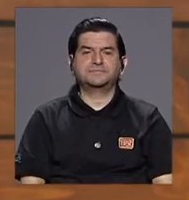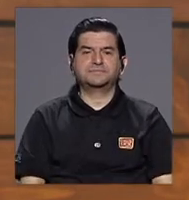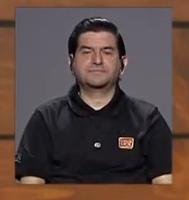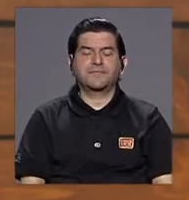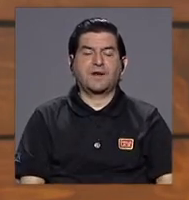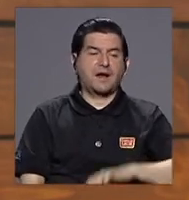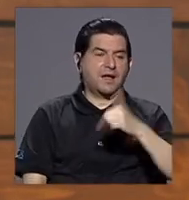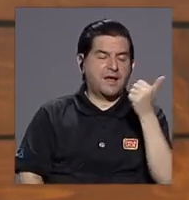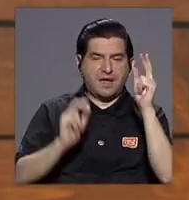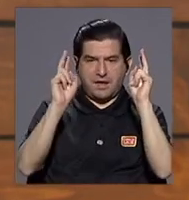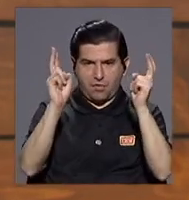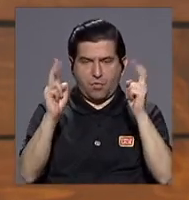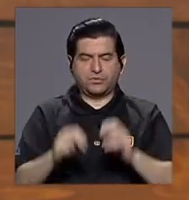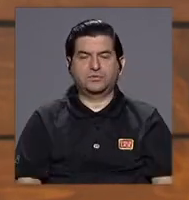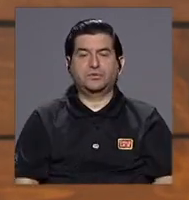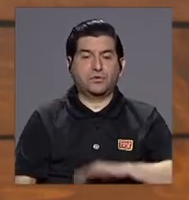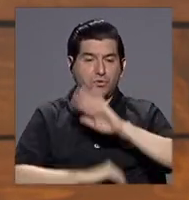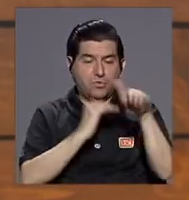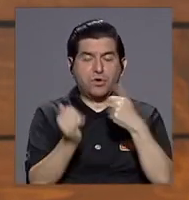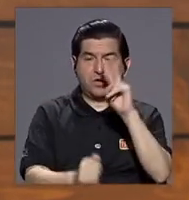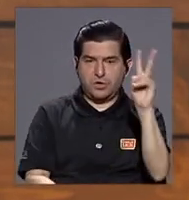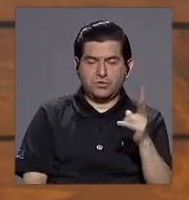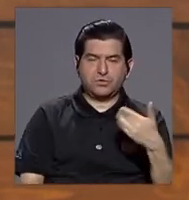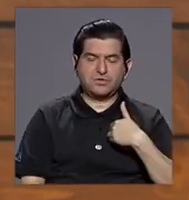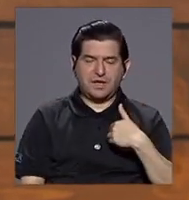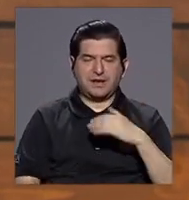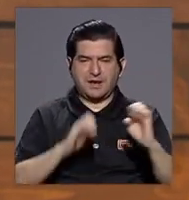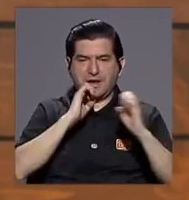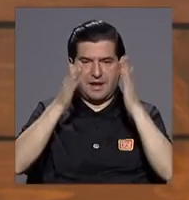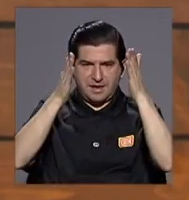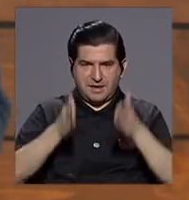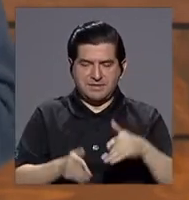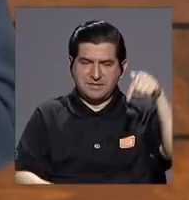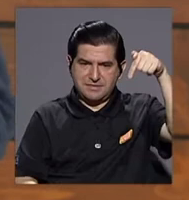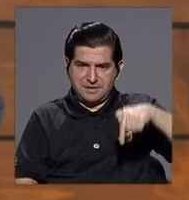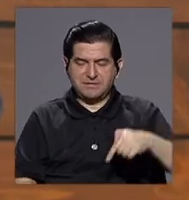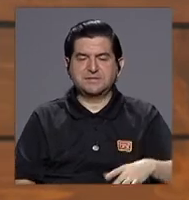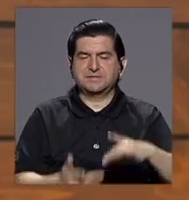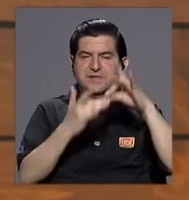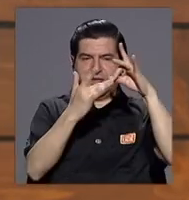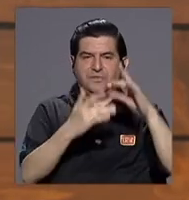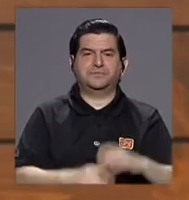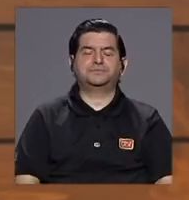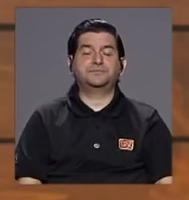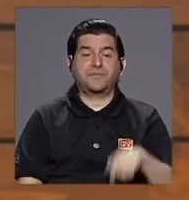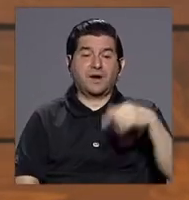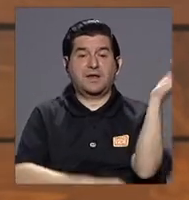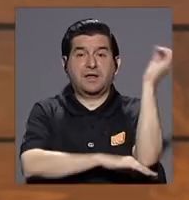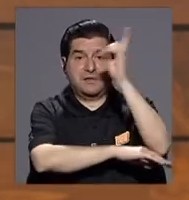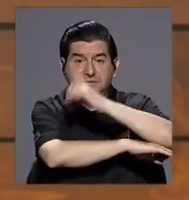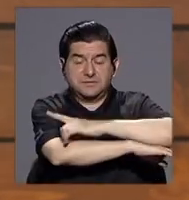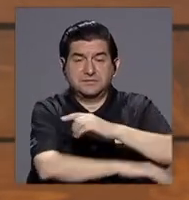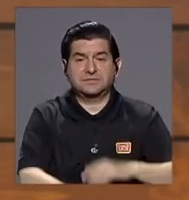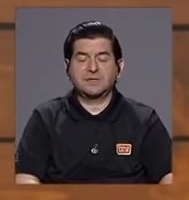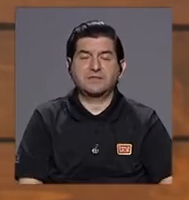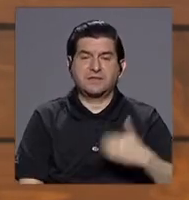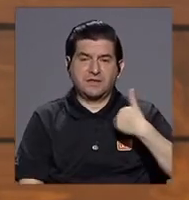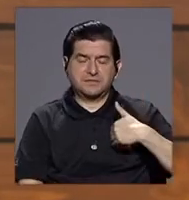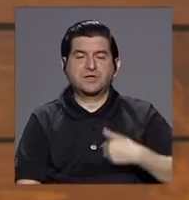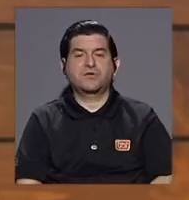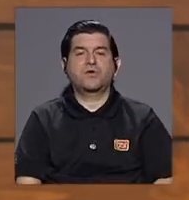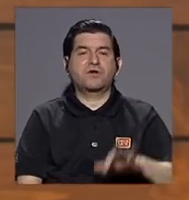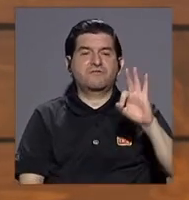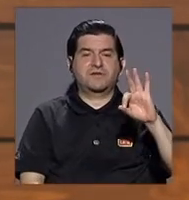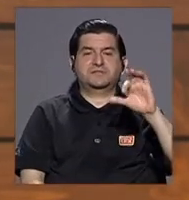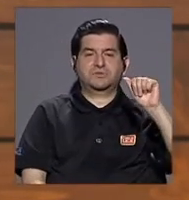Pero bueno, cambiamos de tema y como todos los viernes tenemos un entrevistado o entrevistada especial. El día de hoy le toca a el señor